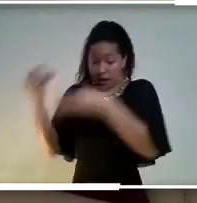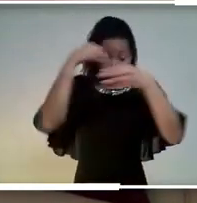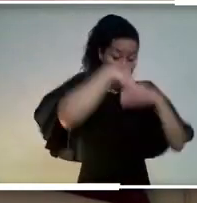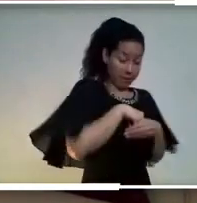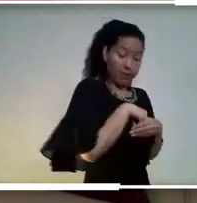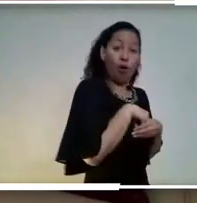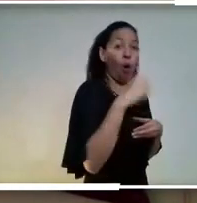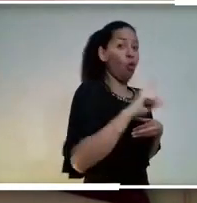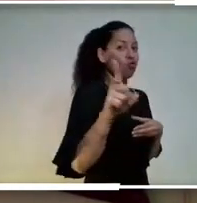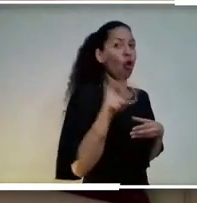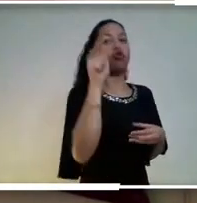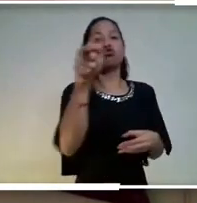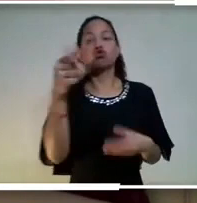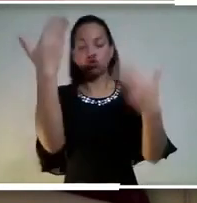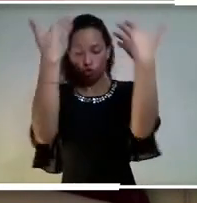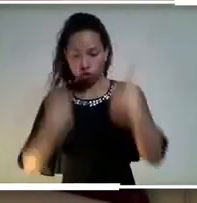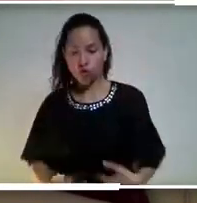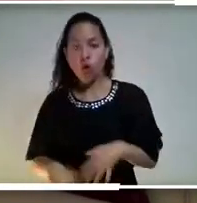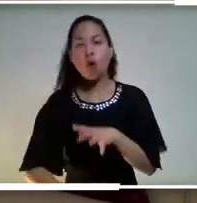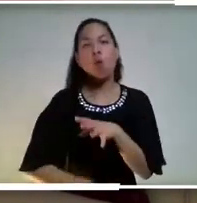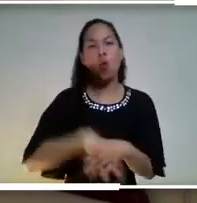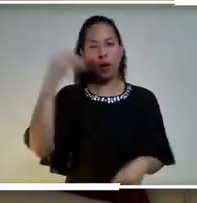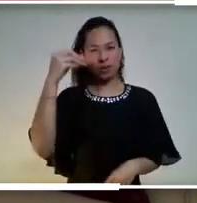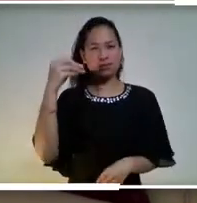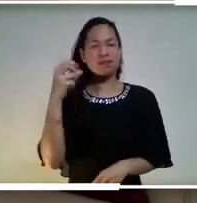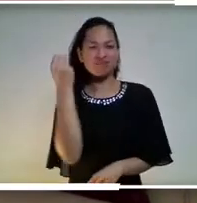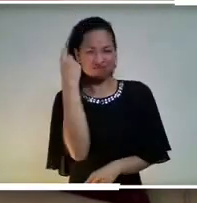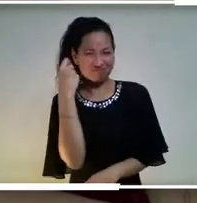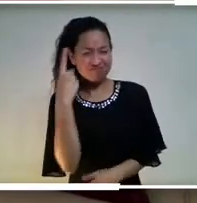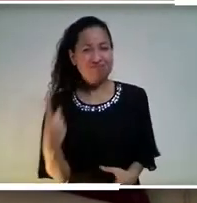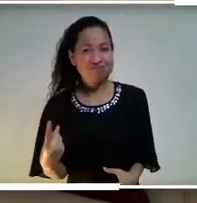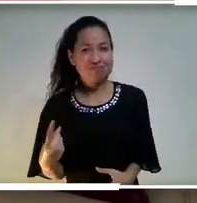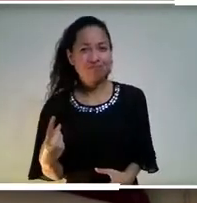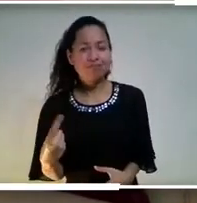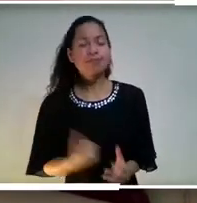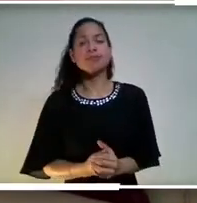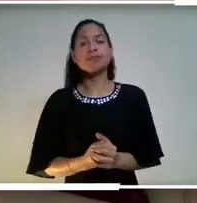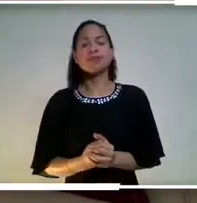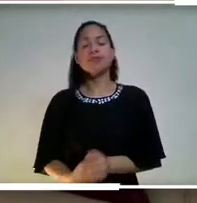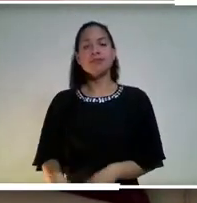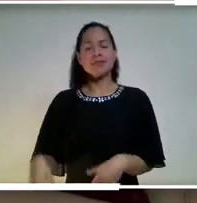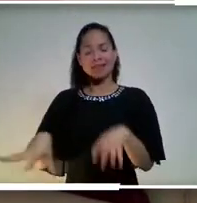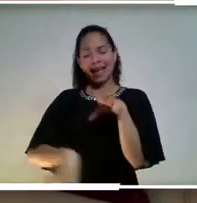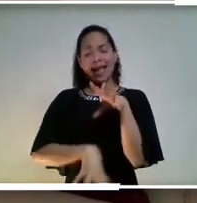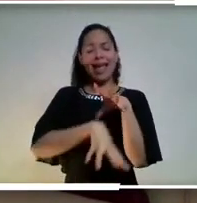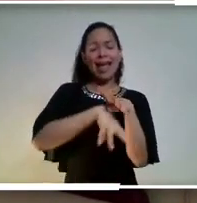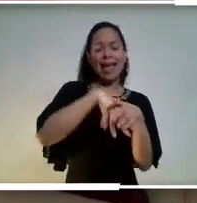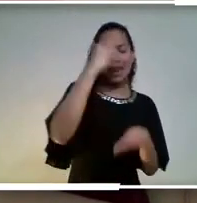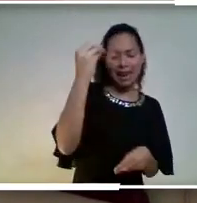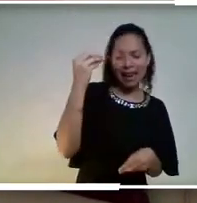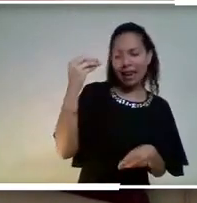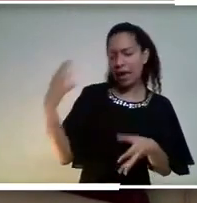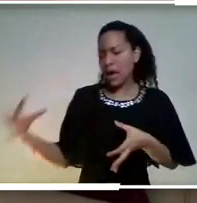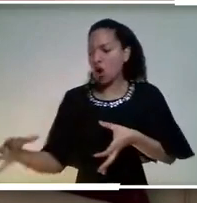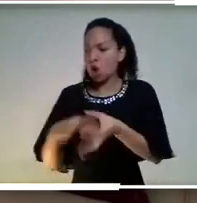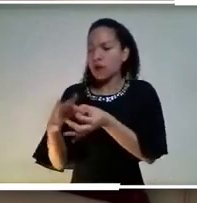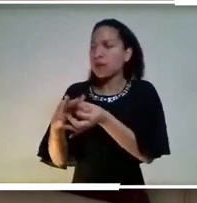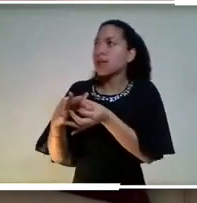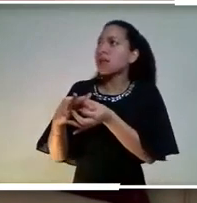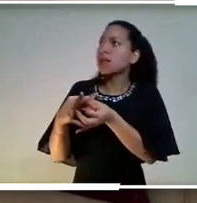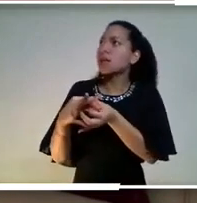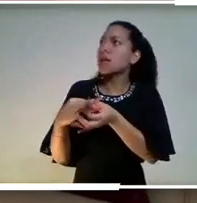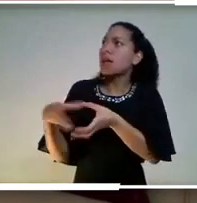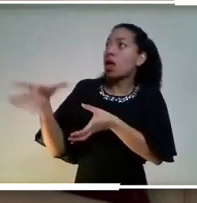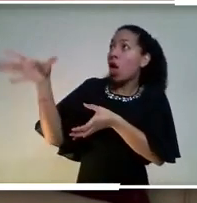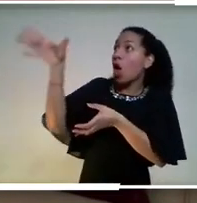el alma el ser viviente es la combinación del cuerpo más el aliento de vida lo que da como resultado un alma viviente o un ser